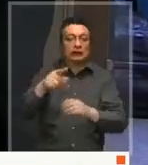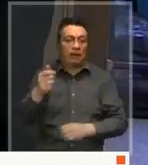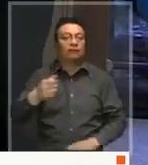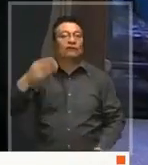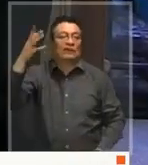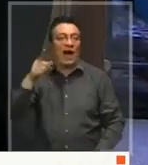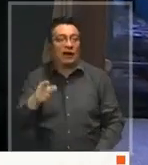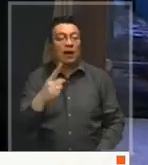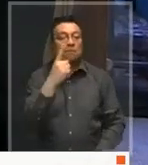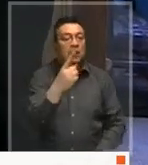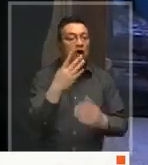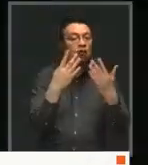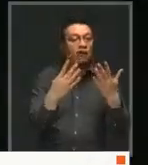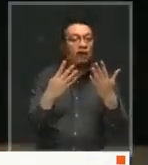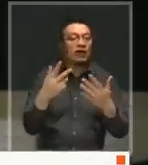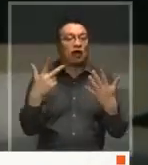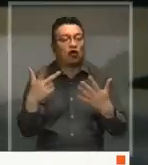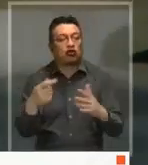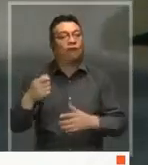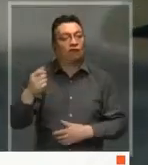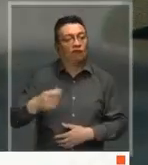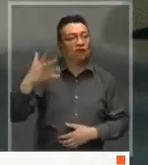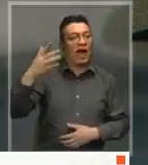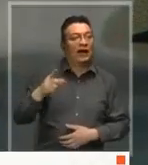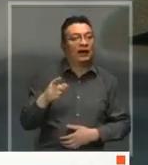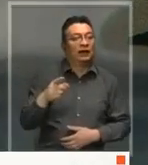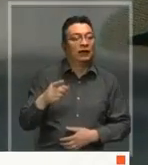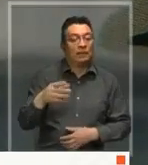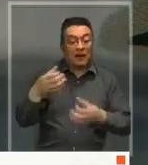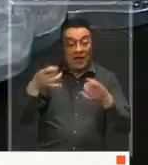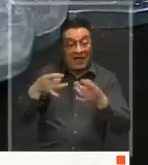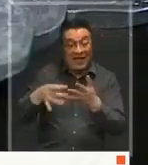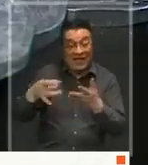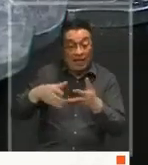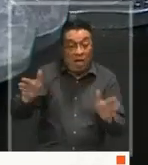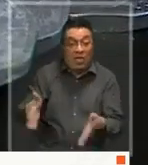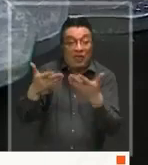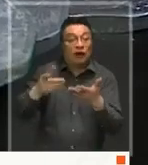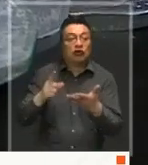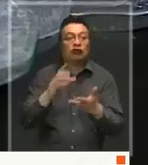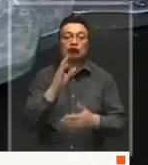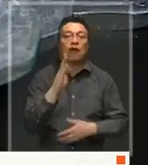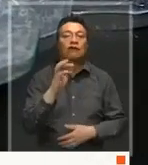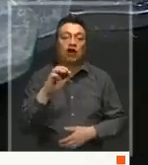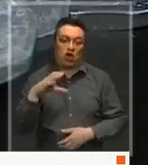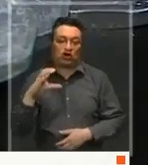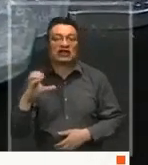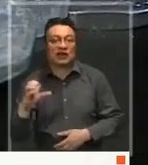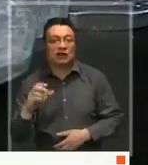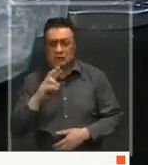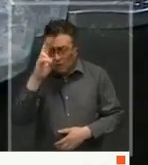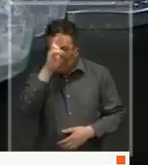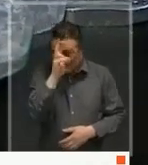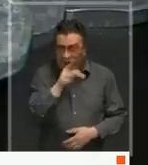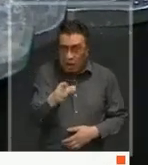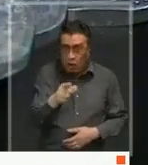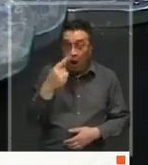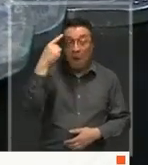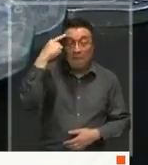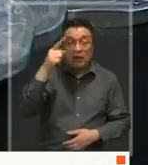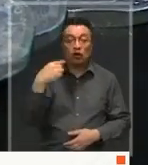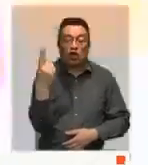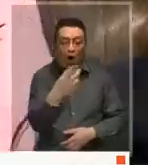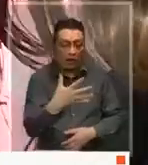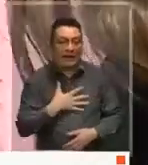porque es de 1998. Debiese ser de aluminio, pero es de bronce. Un ejemplar raro que los coleccionistas